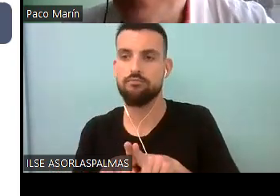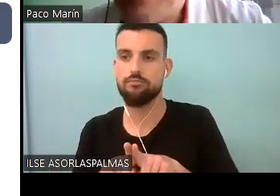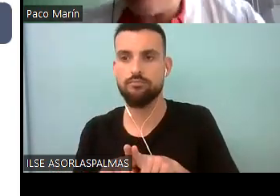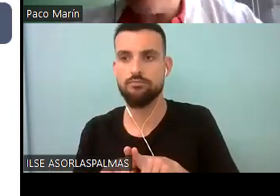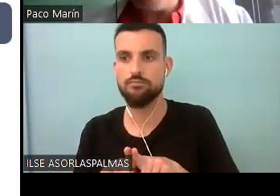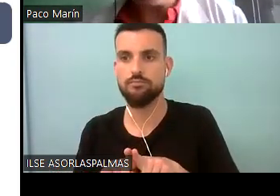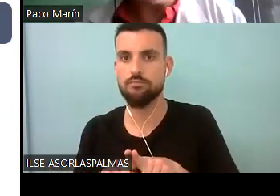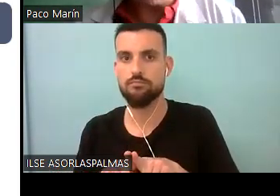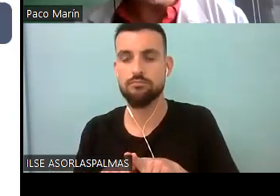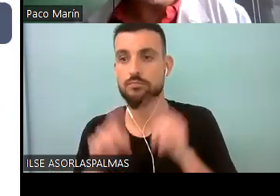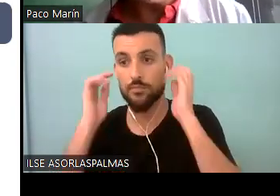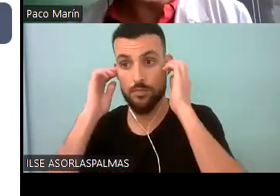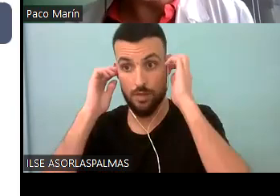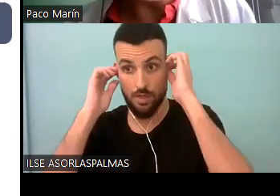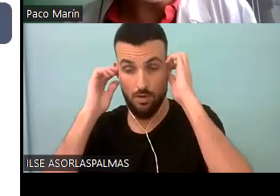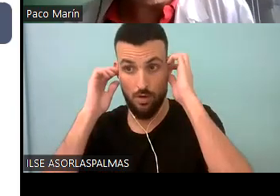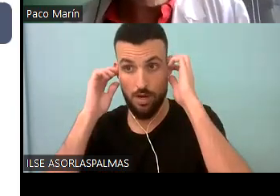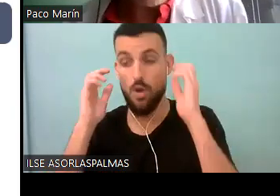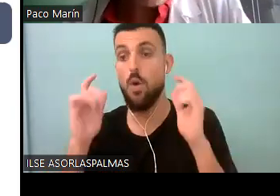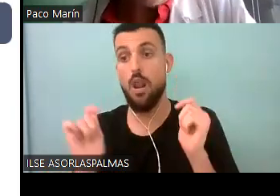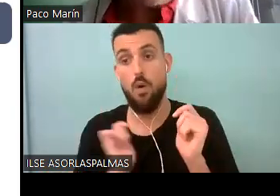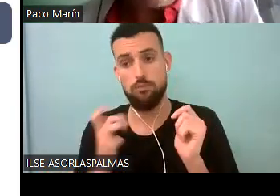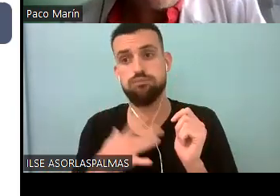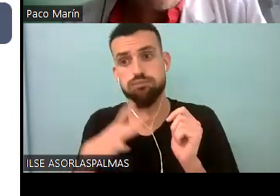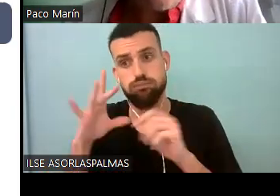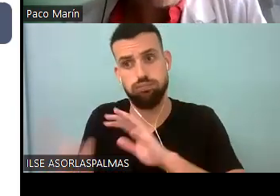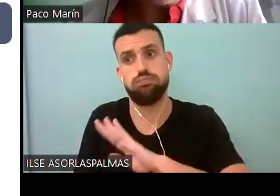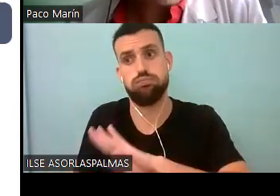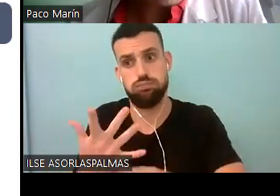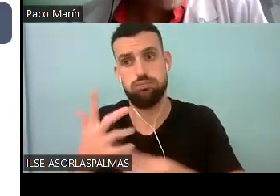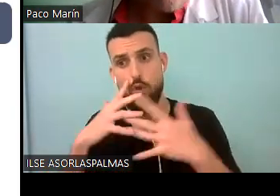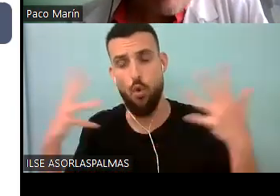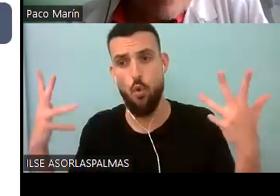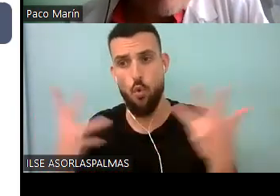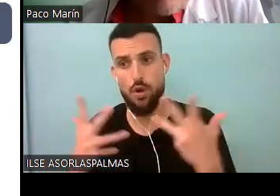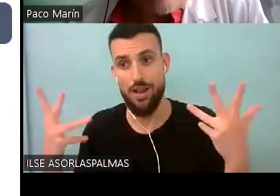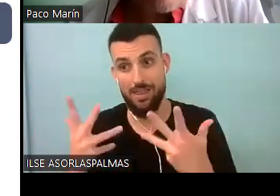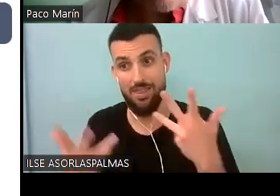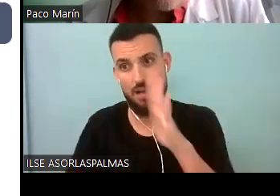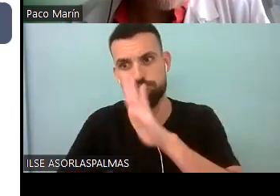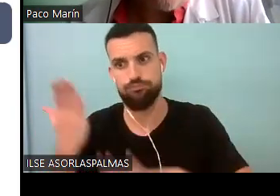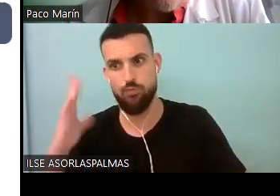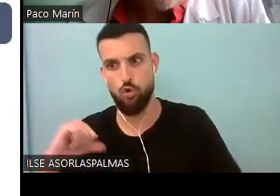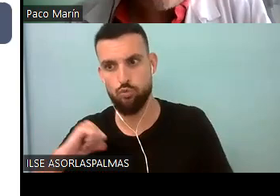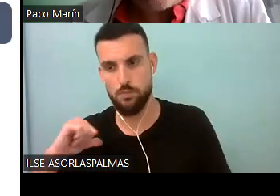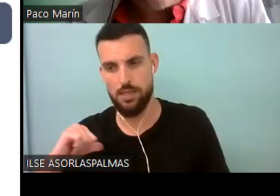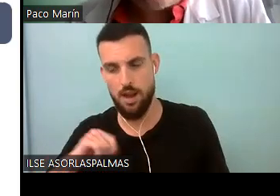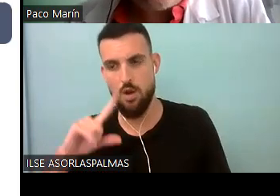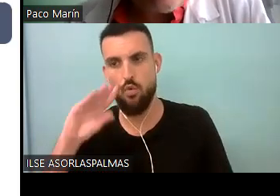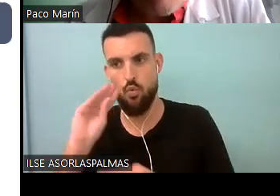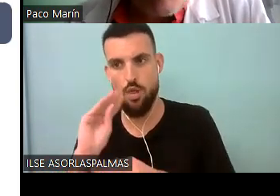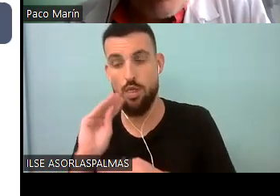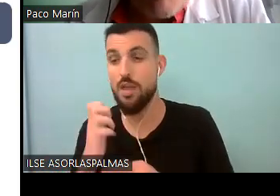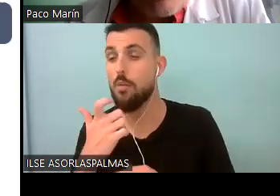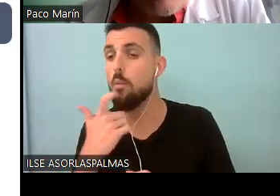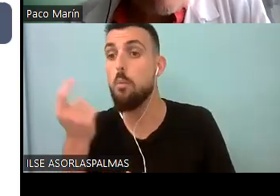no han de alejarse demasiado del nivel normal para suponer una urgencia médica vital. Es decir, una hipocalcemia te